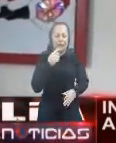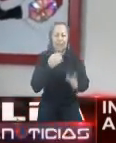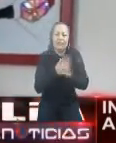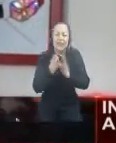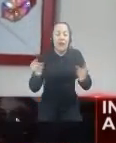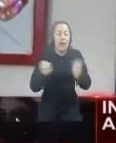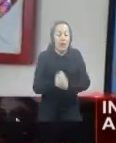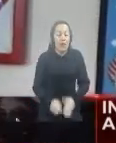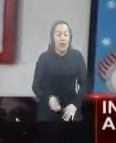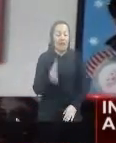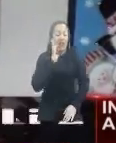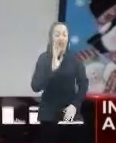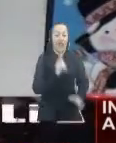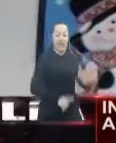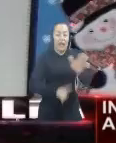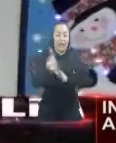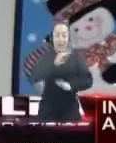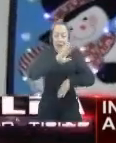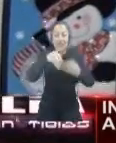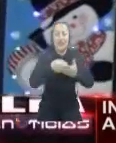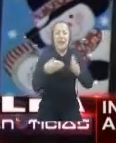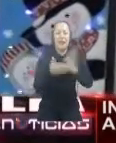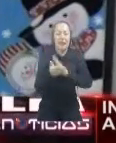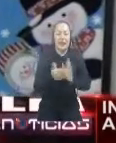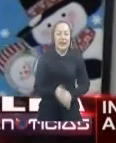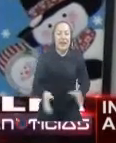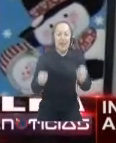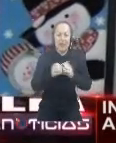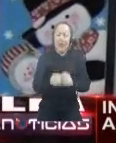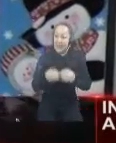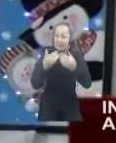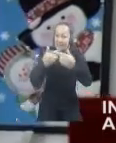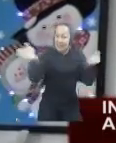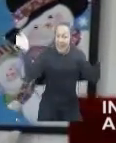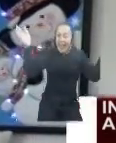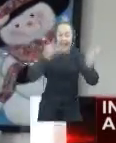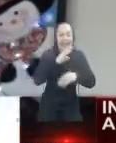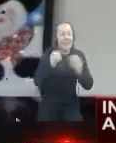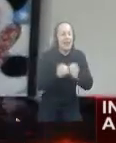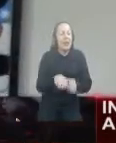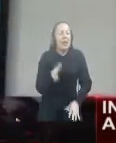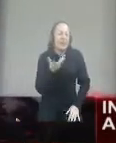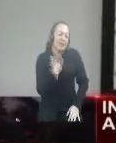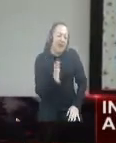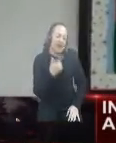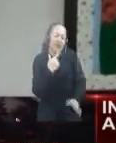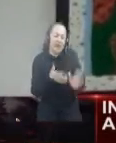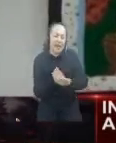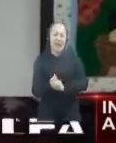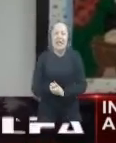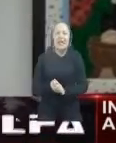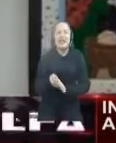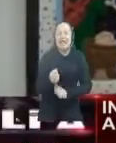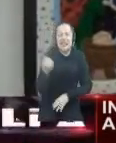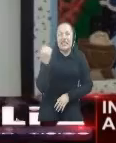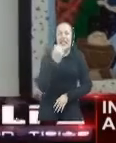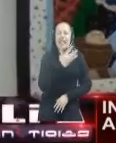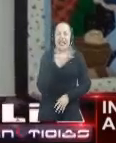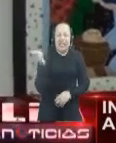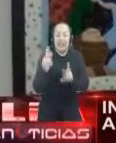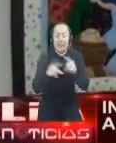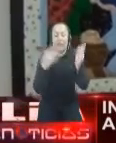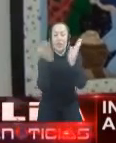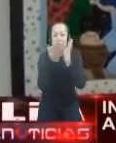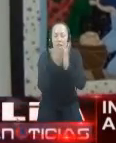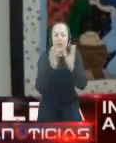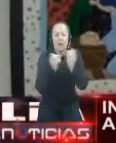ha sido un éxito. Desde esa apertura hemos tenido más o menos 500 estudiantes. El año pasado